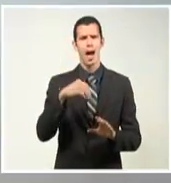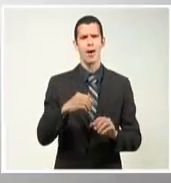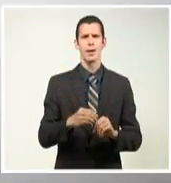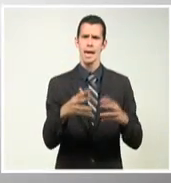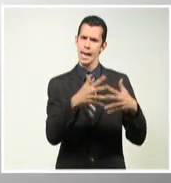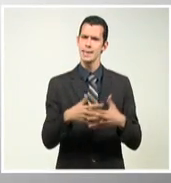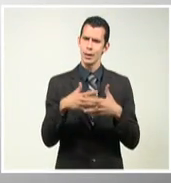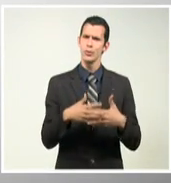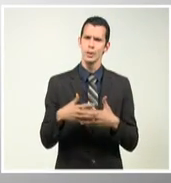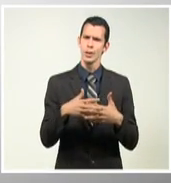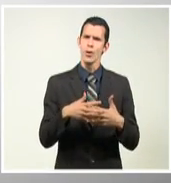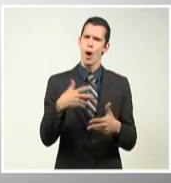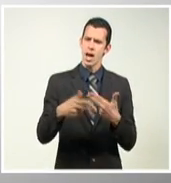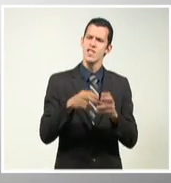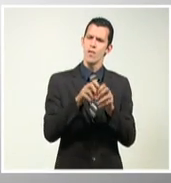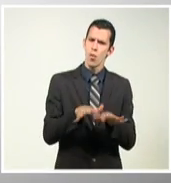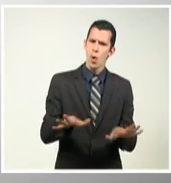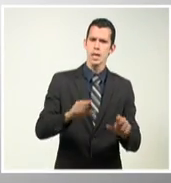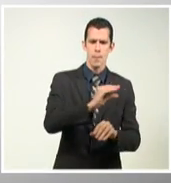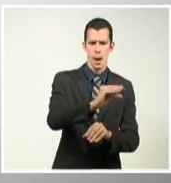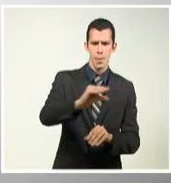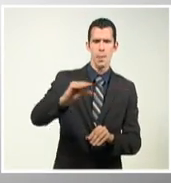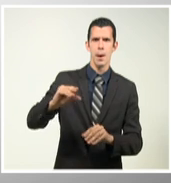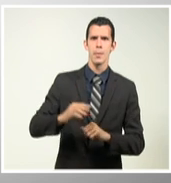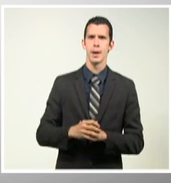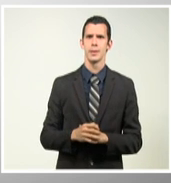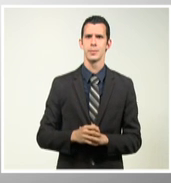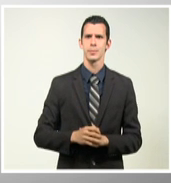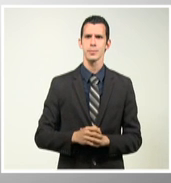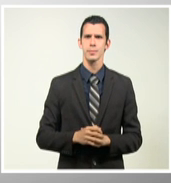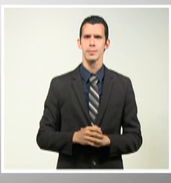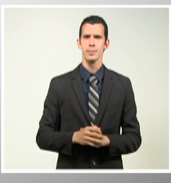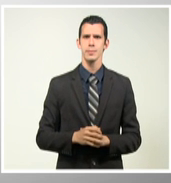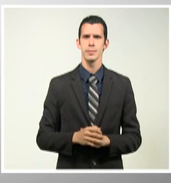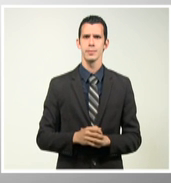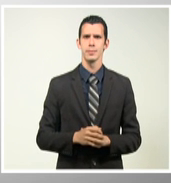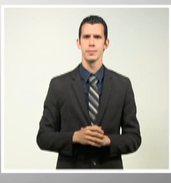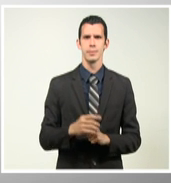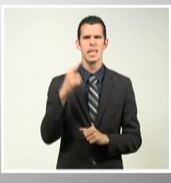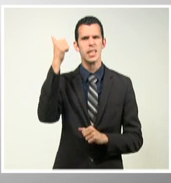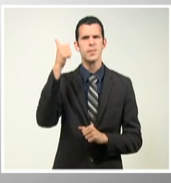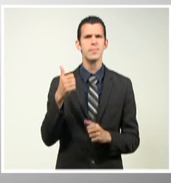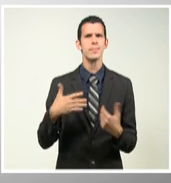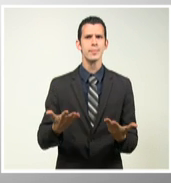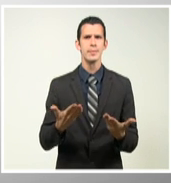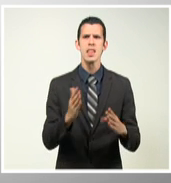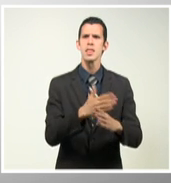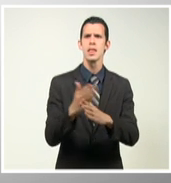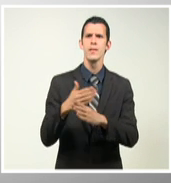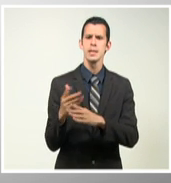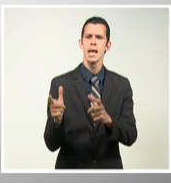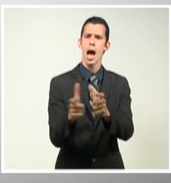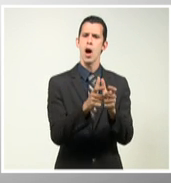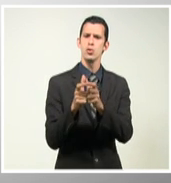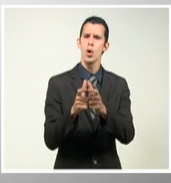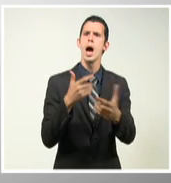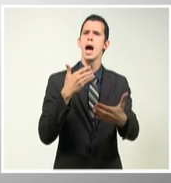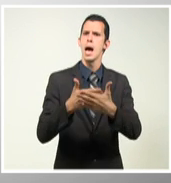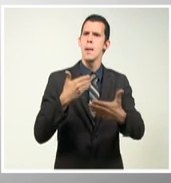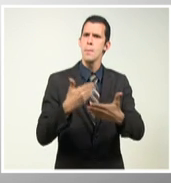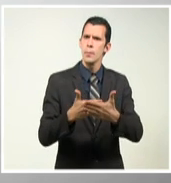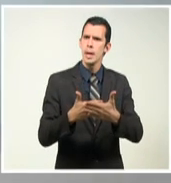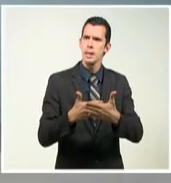algunos, aquí los vemos, USAID, NED, Open Society, repito, desconocidos para la mayoría,